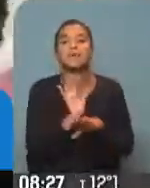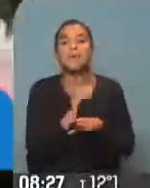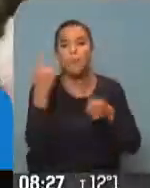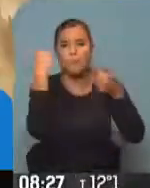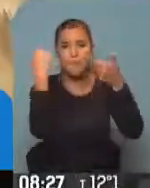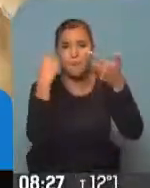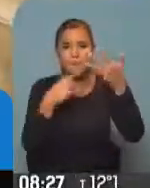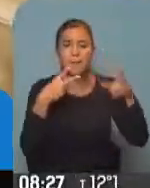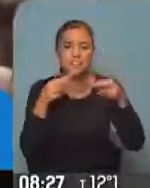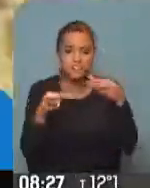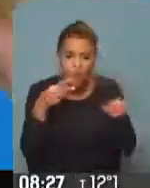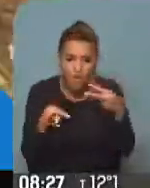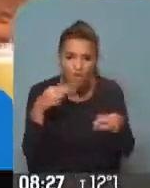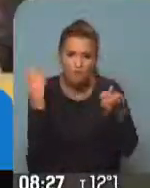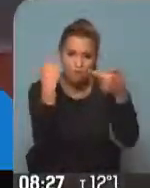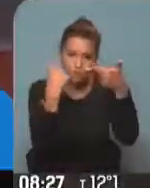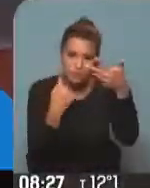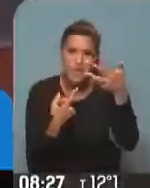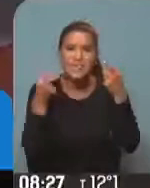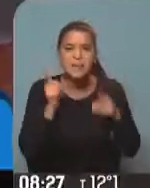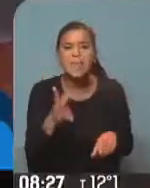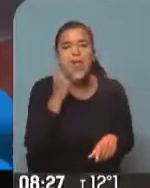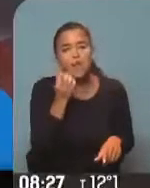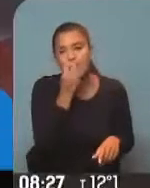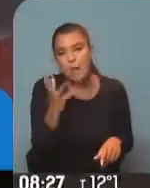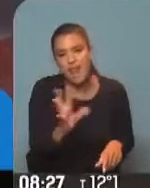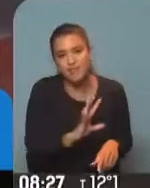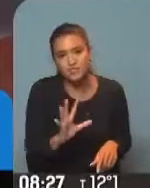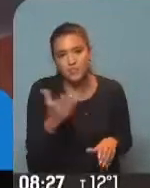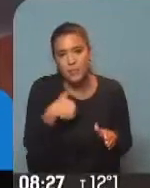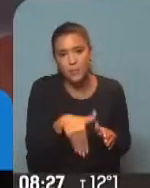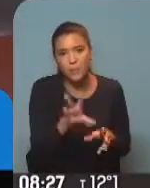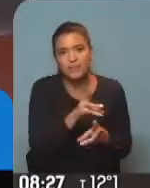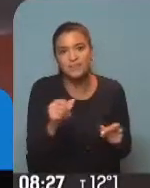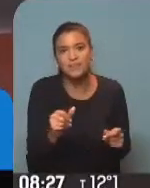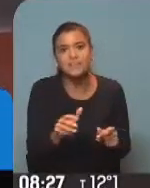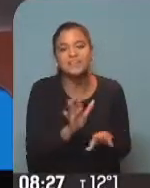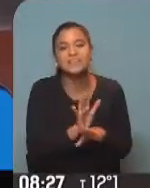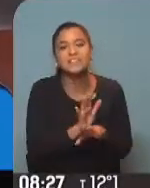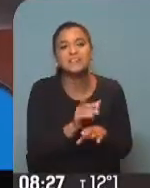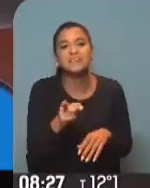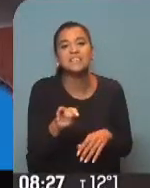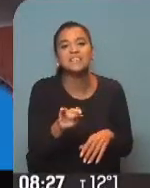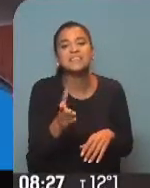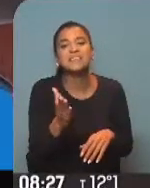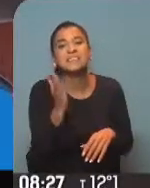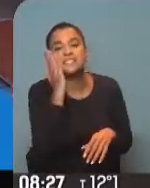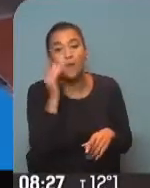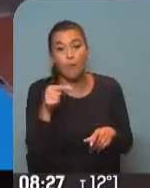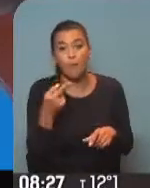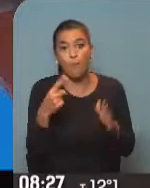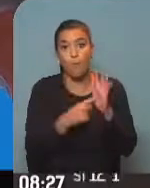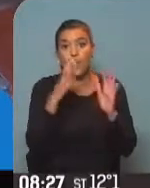de restoranes pero a su vez tiene una cosa que es maravillosa que se está terminando que es la fiesta el que va desde buenos aires